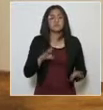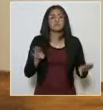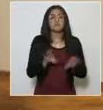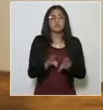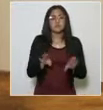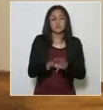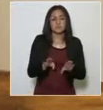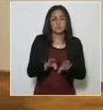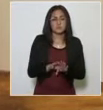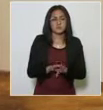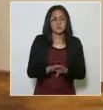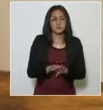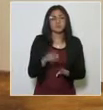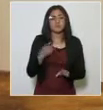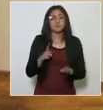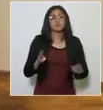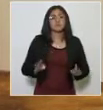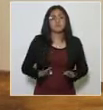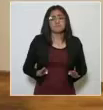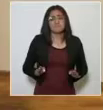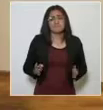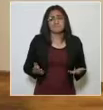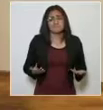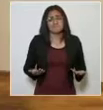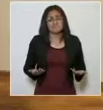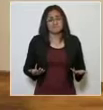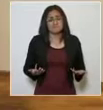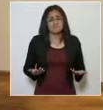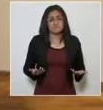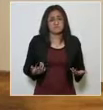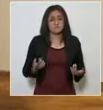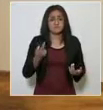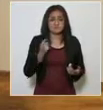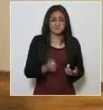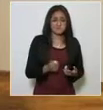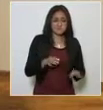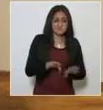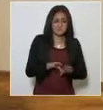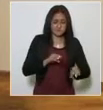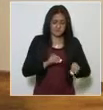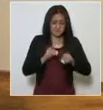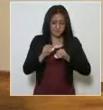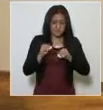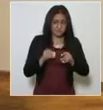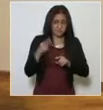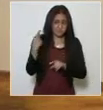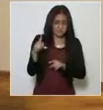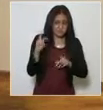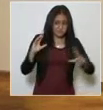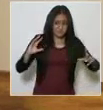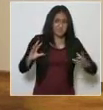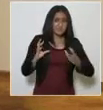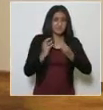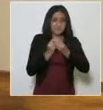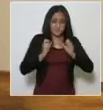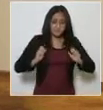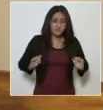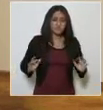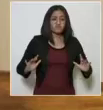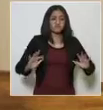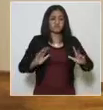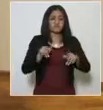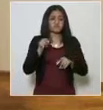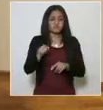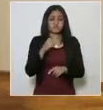como la característica de lo que es el movimiento de López Obrador, ni del